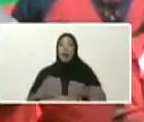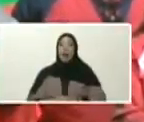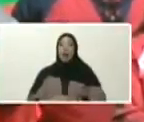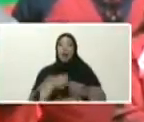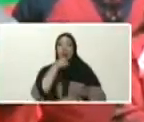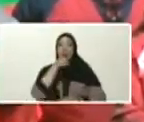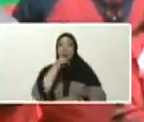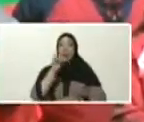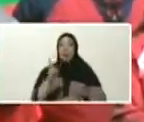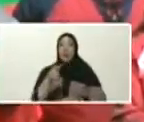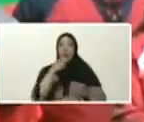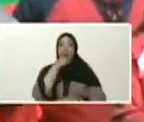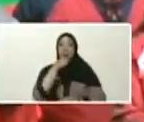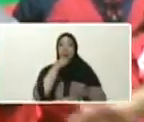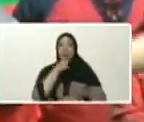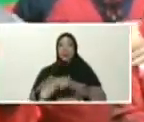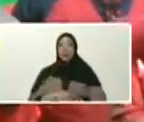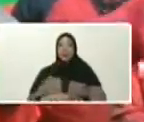abanderar.